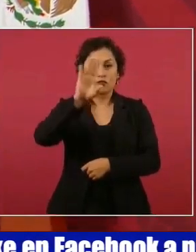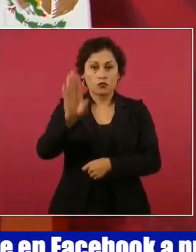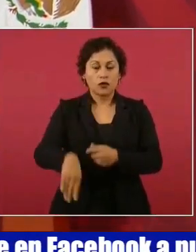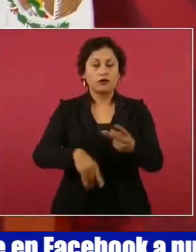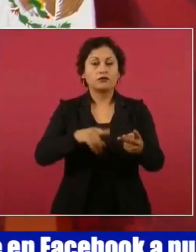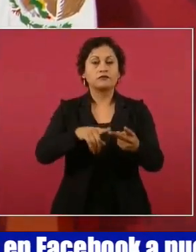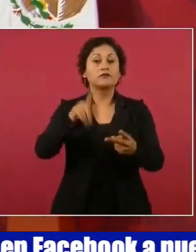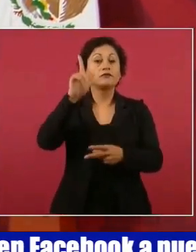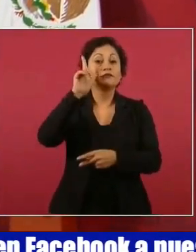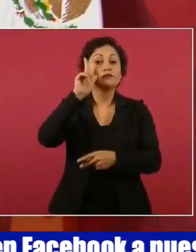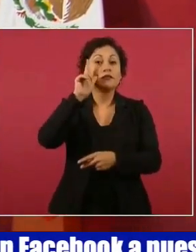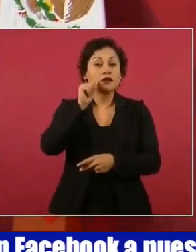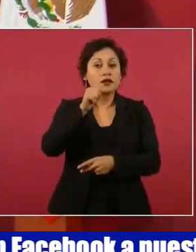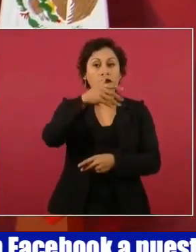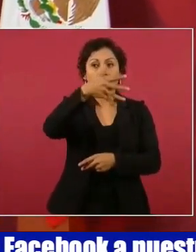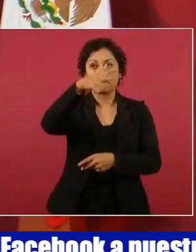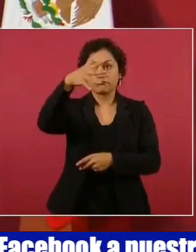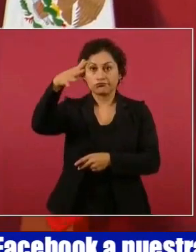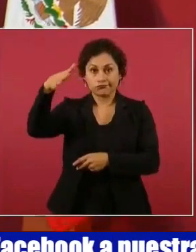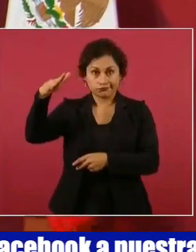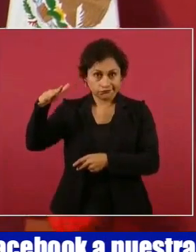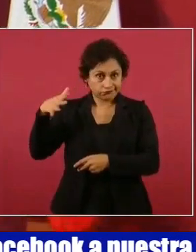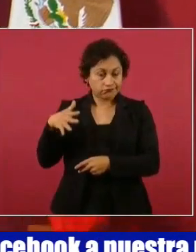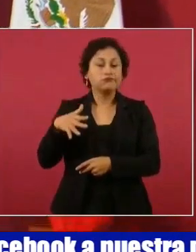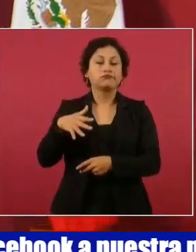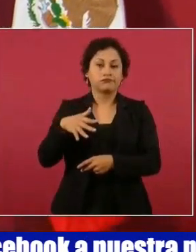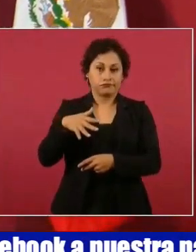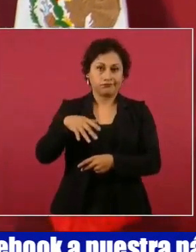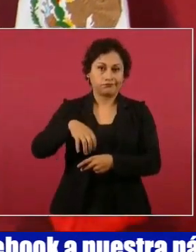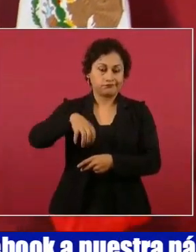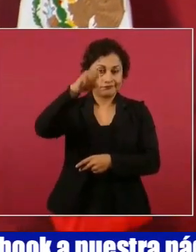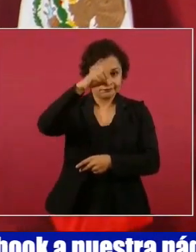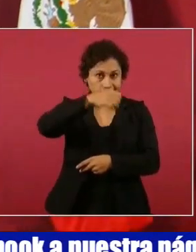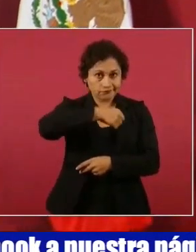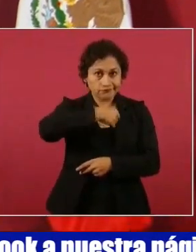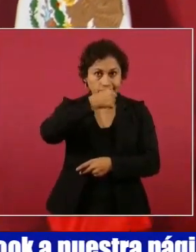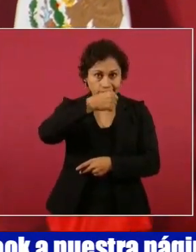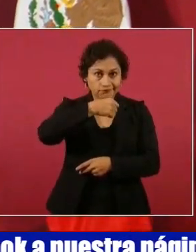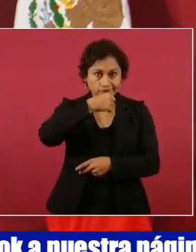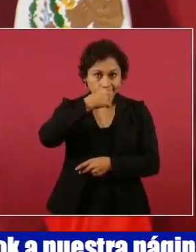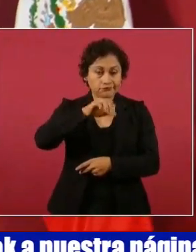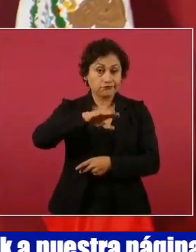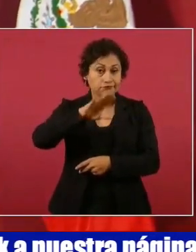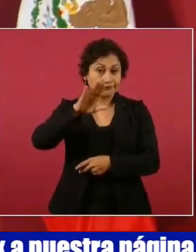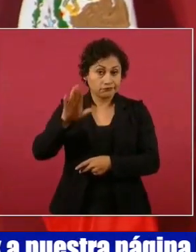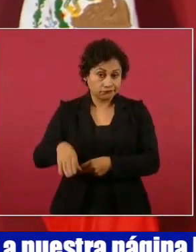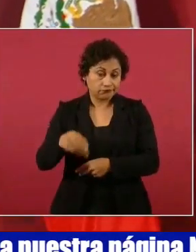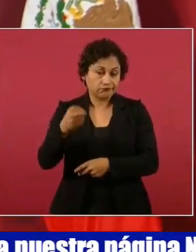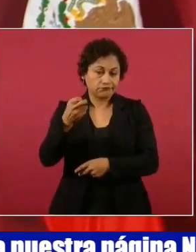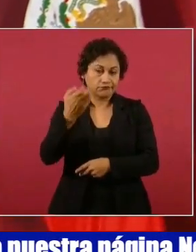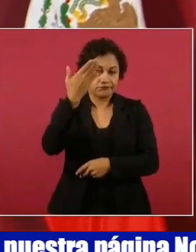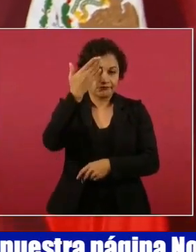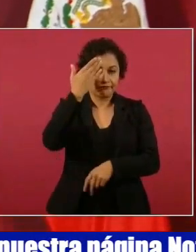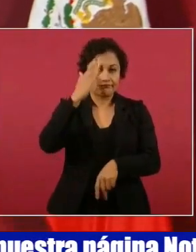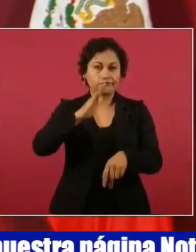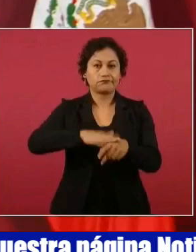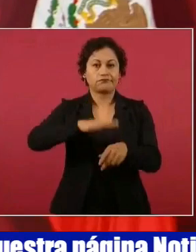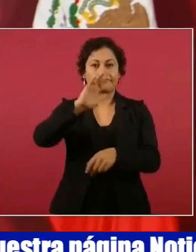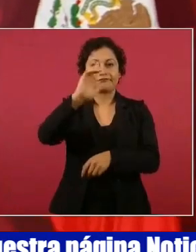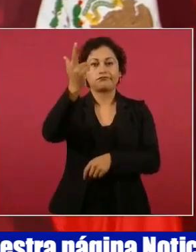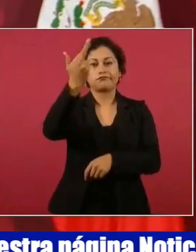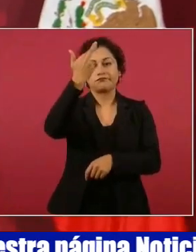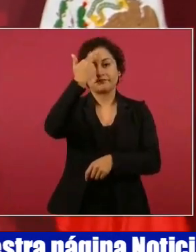intentando golpearlo porque saludó a la madre de Joaquín El Chapo Guzmán y por haber ido a Badiraguato, Sinaloa. Luego de